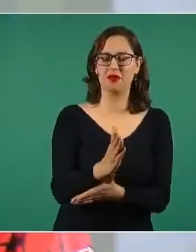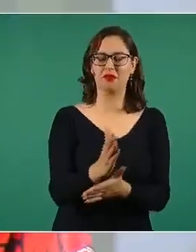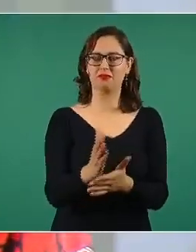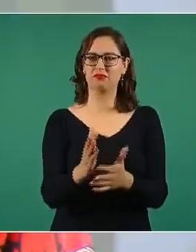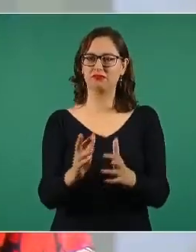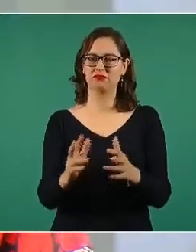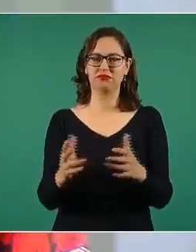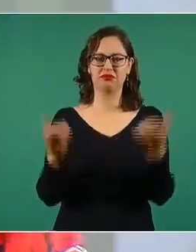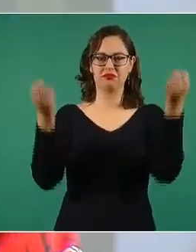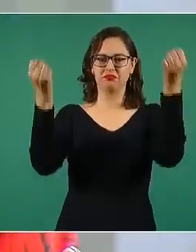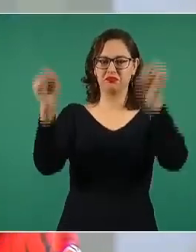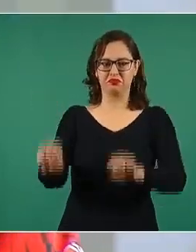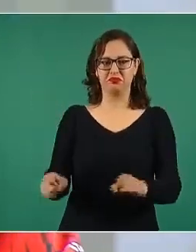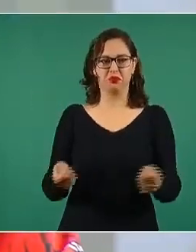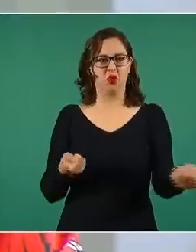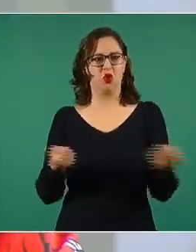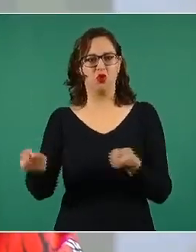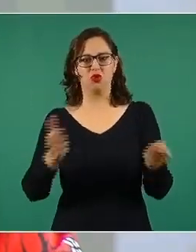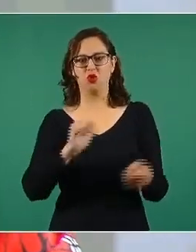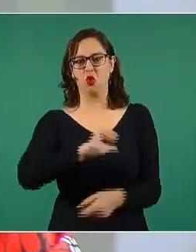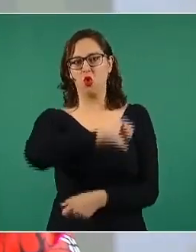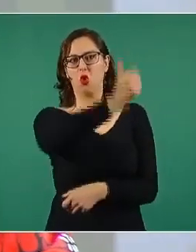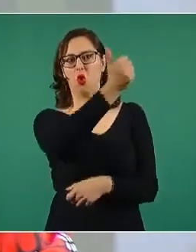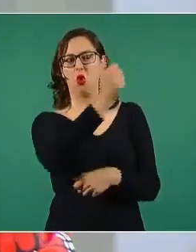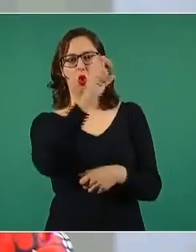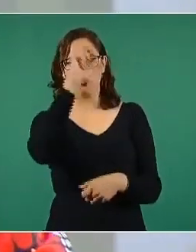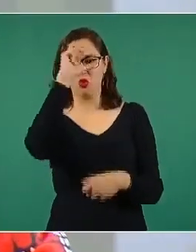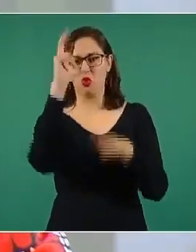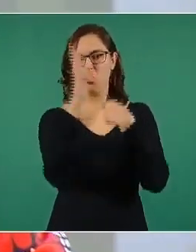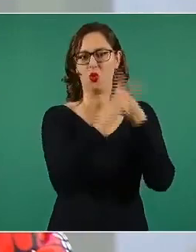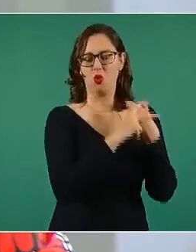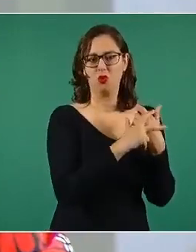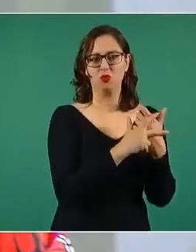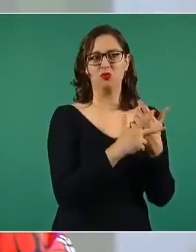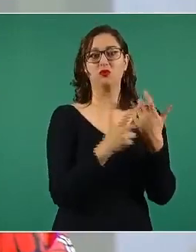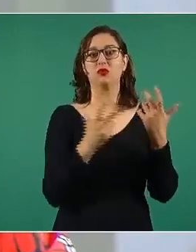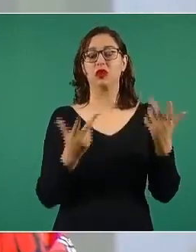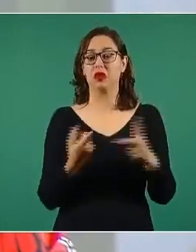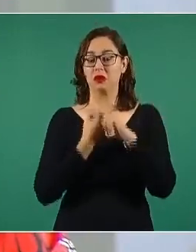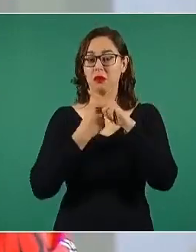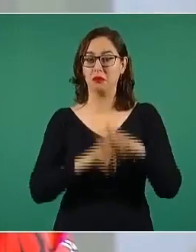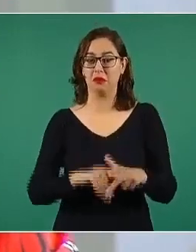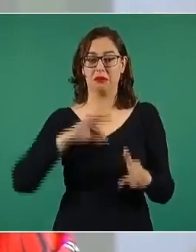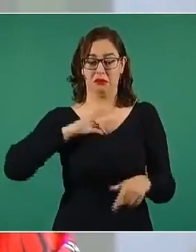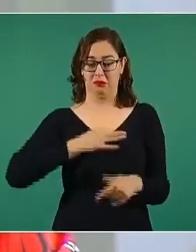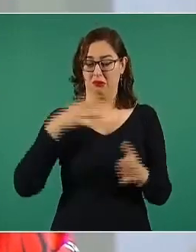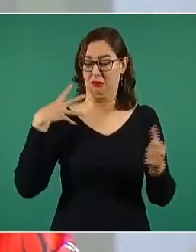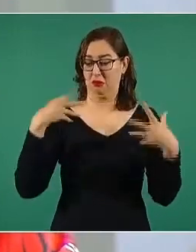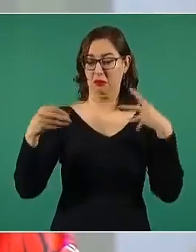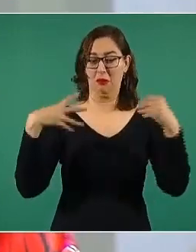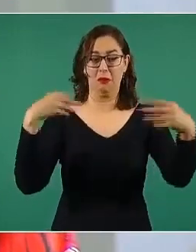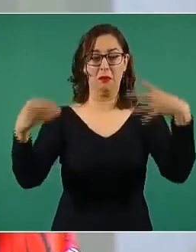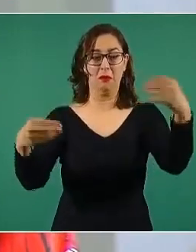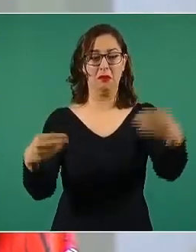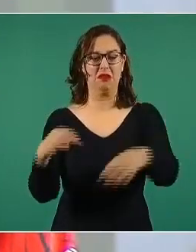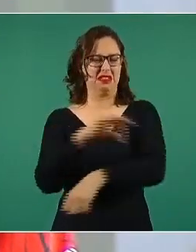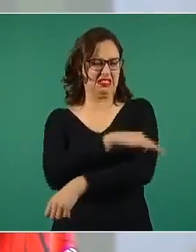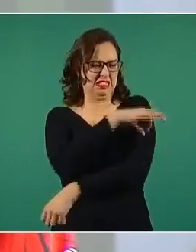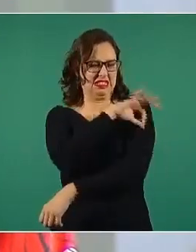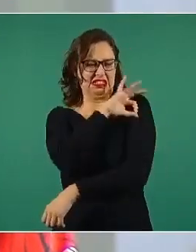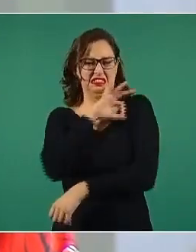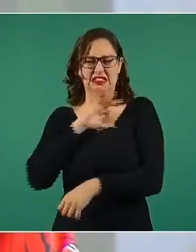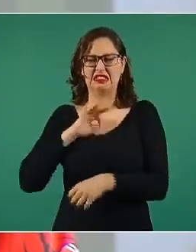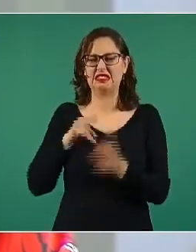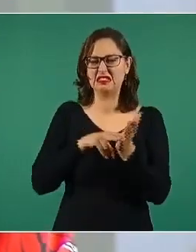visión dominante desde Occidente, que trajo una pandemia, la viruela, que acabó con miles de los pobladores